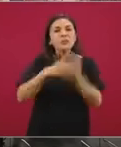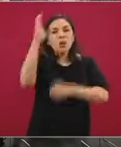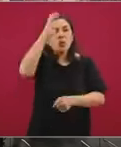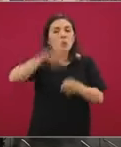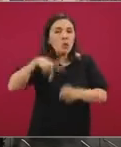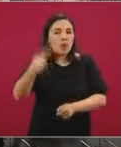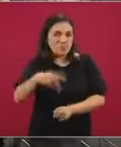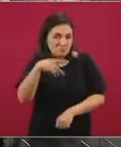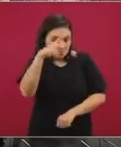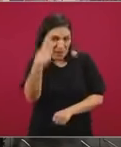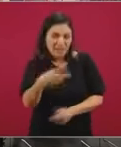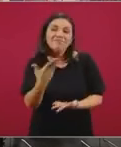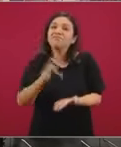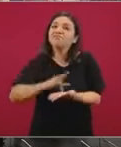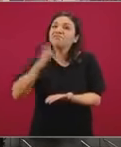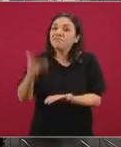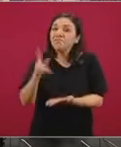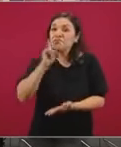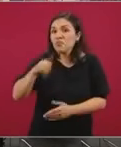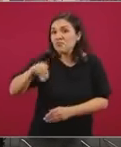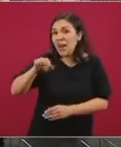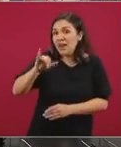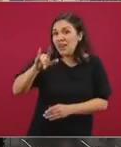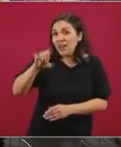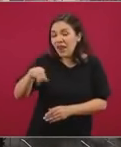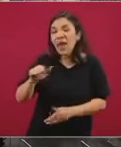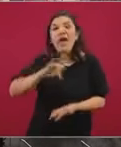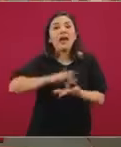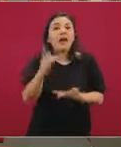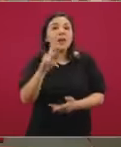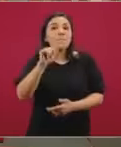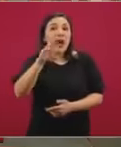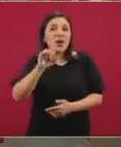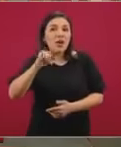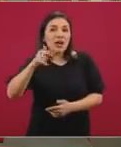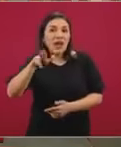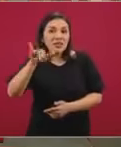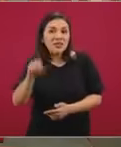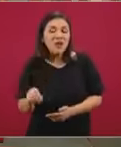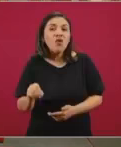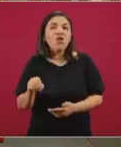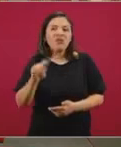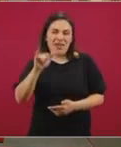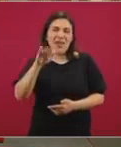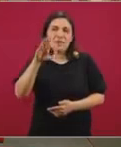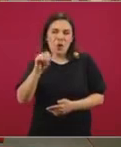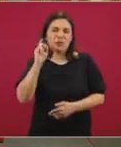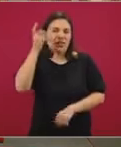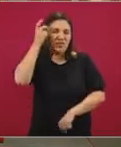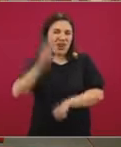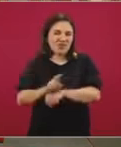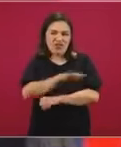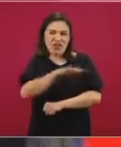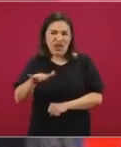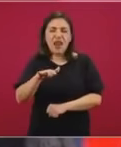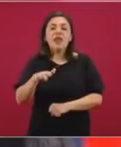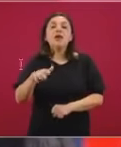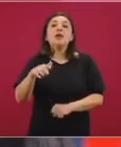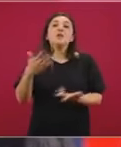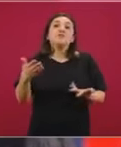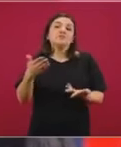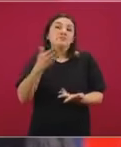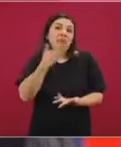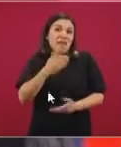México. Muchísimas gracias. Gracias, Marilina, gracias a Paco Ignacio Taibo, el director general, y